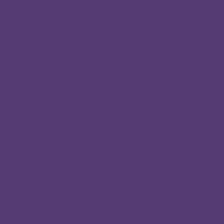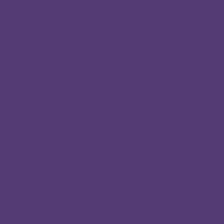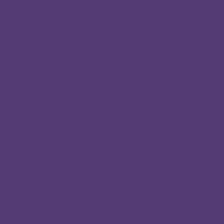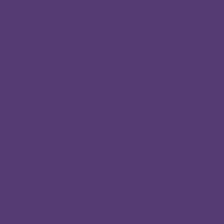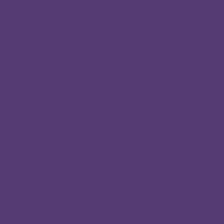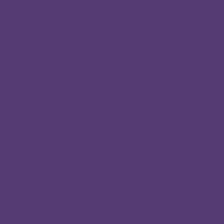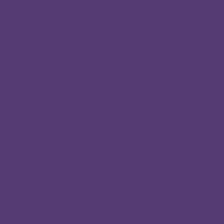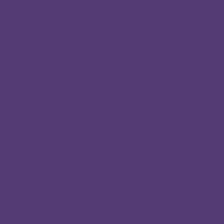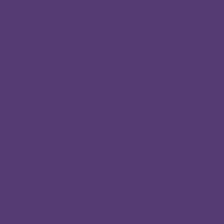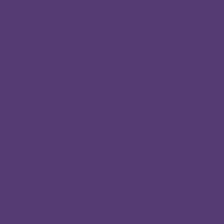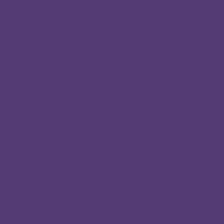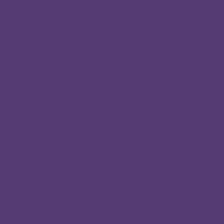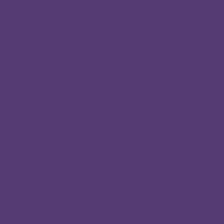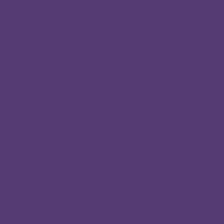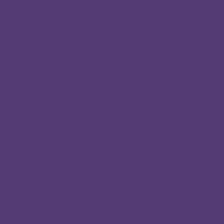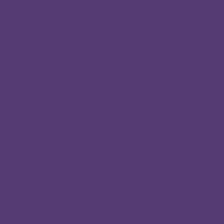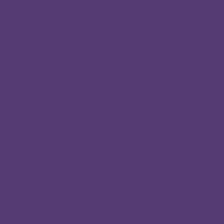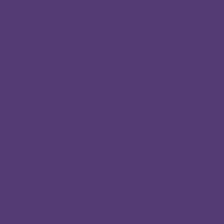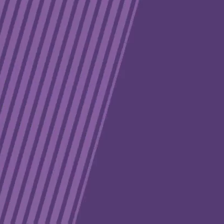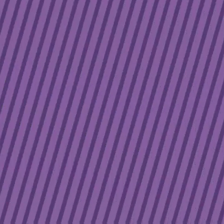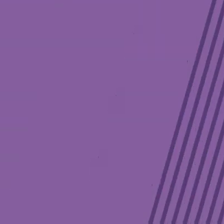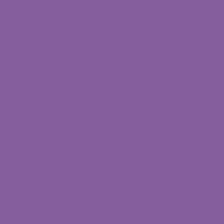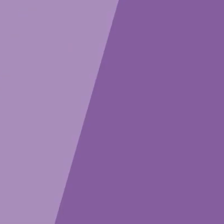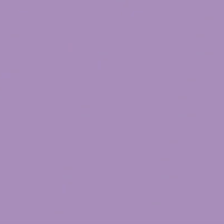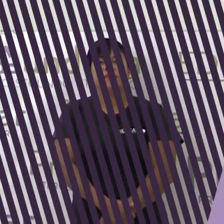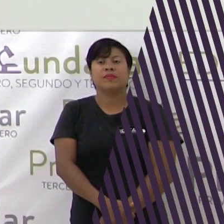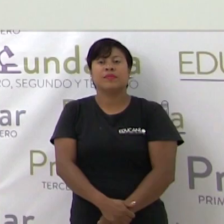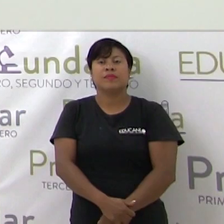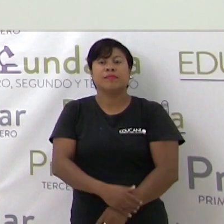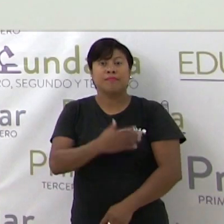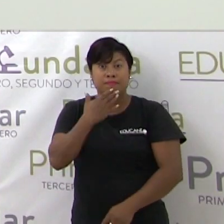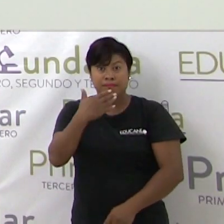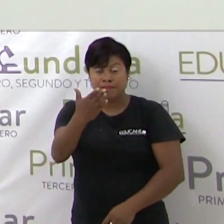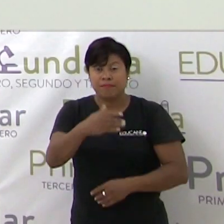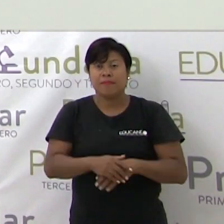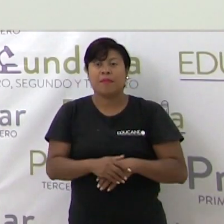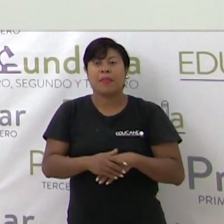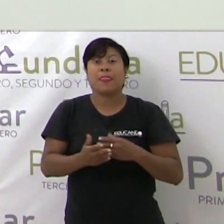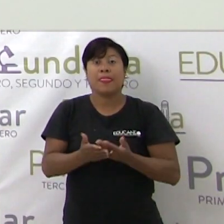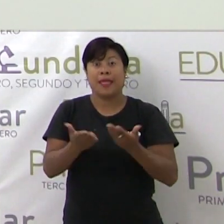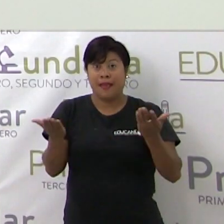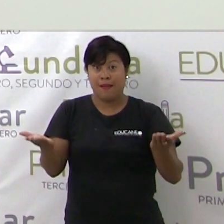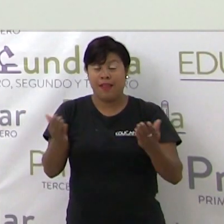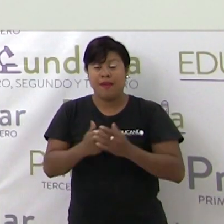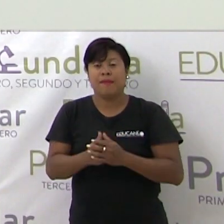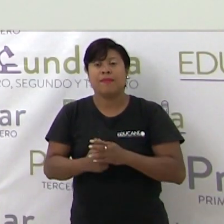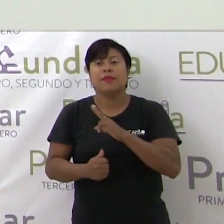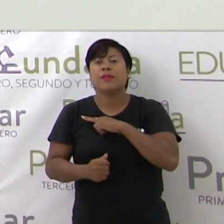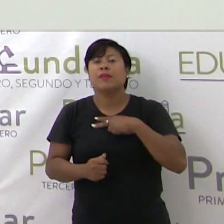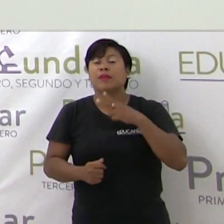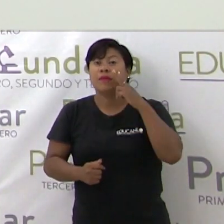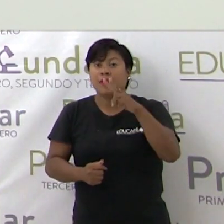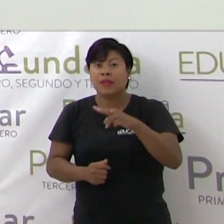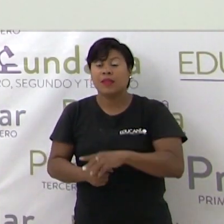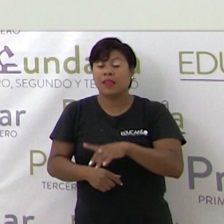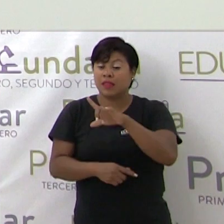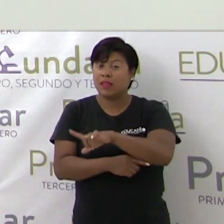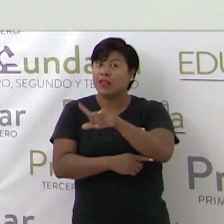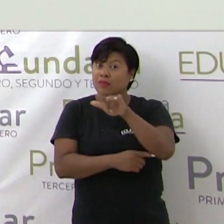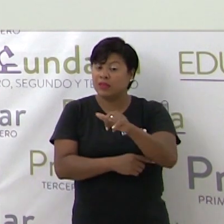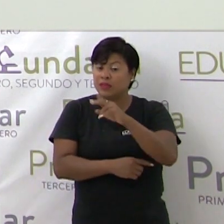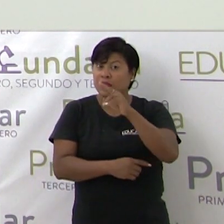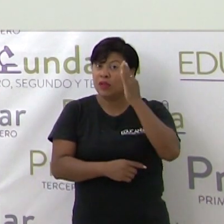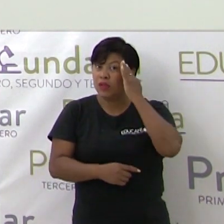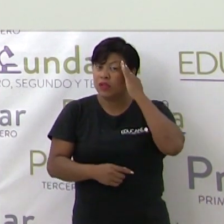Frank Baum. Lyman Frank Baum, ¿verdad? Bueno. Sí. Muy bien. A continuación vamos a ver que después de haber conocido